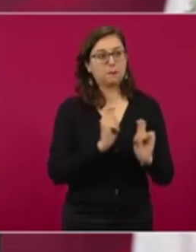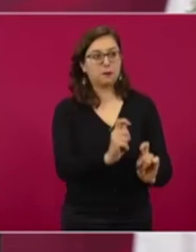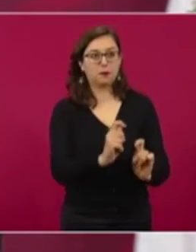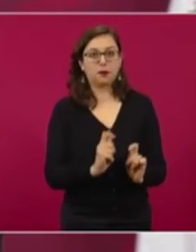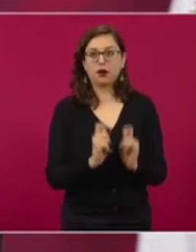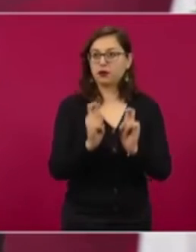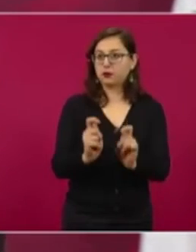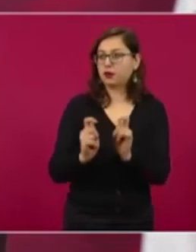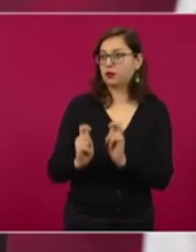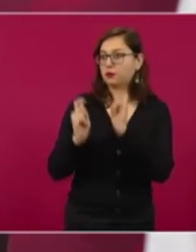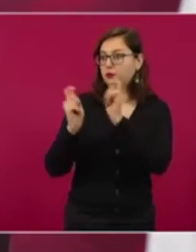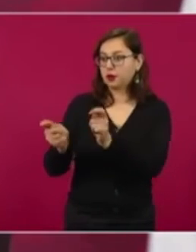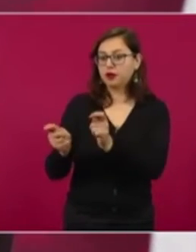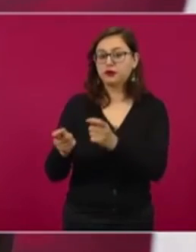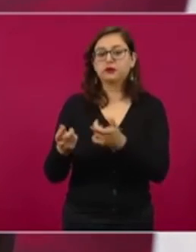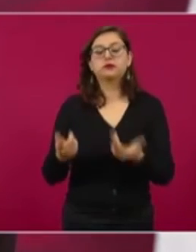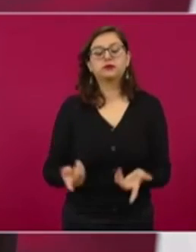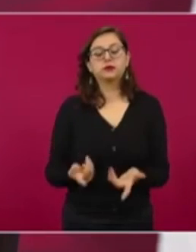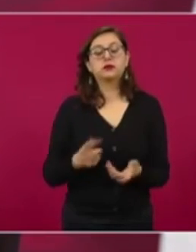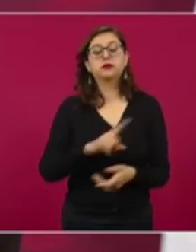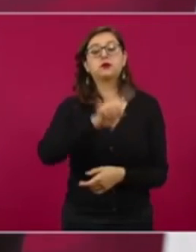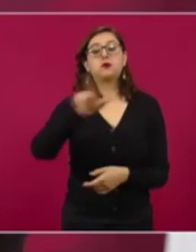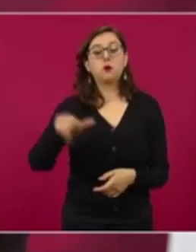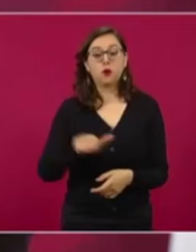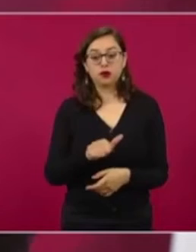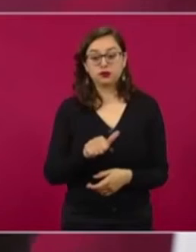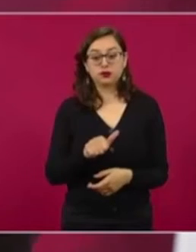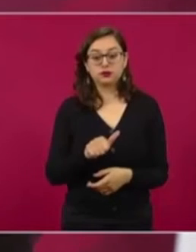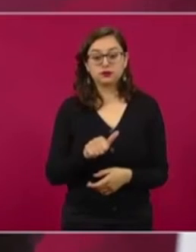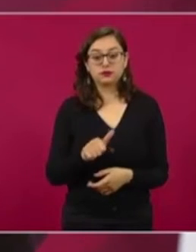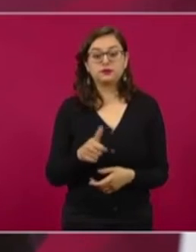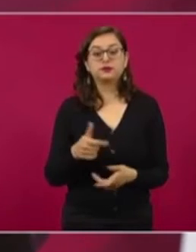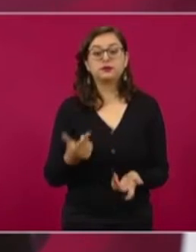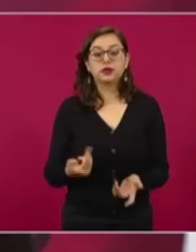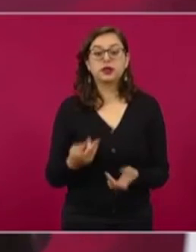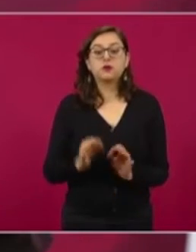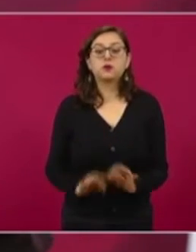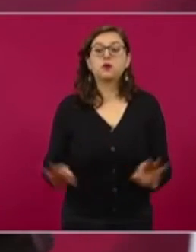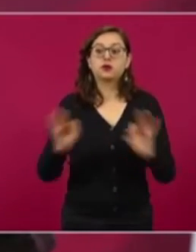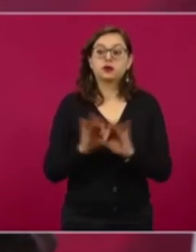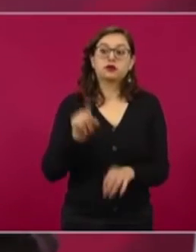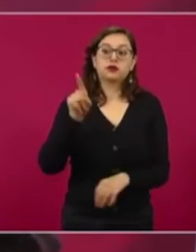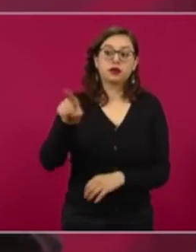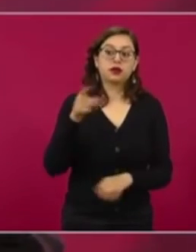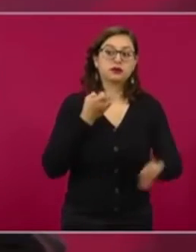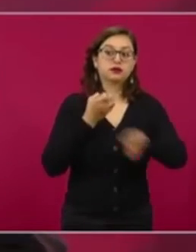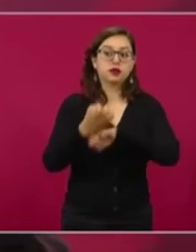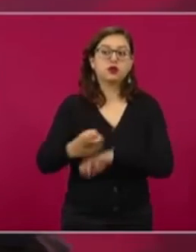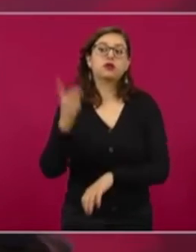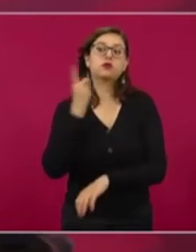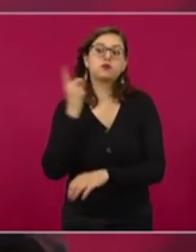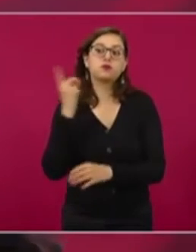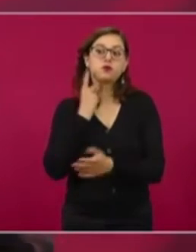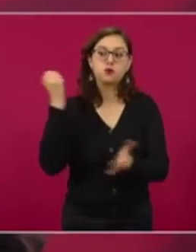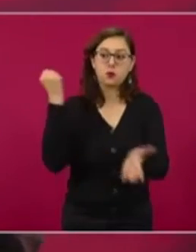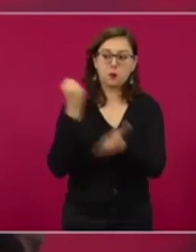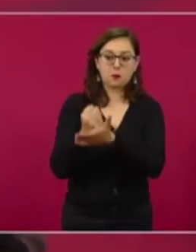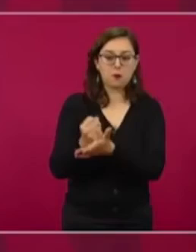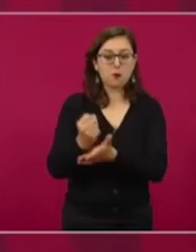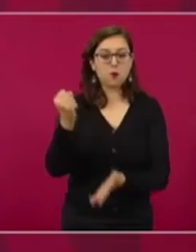y queremos que sea aprobado por los congresos locales para